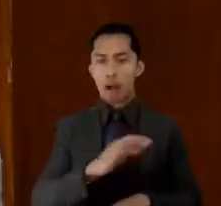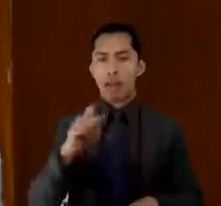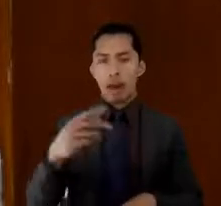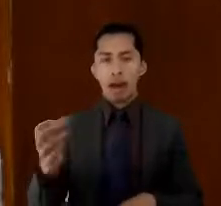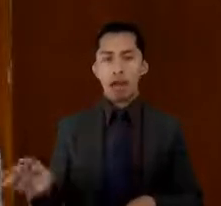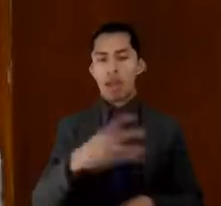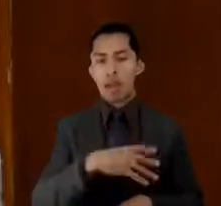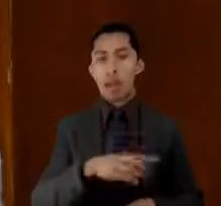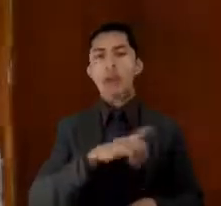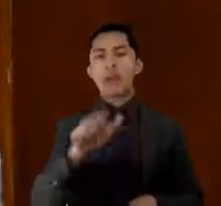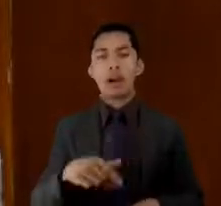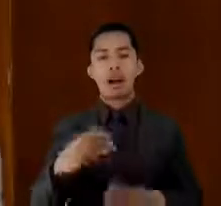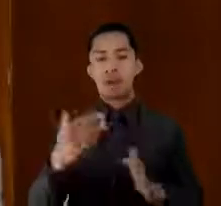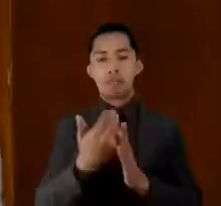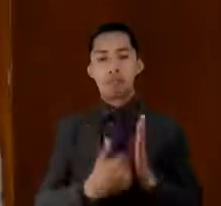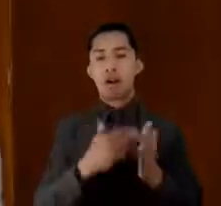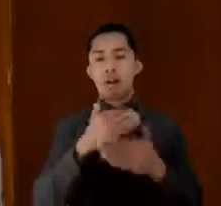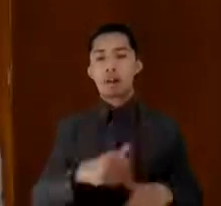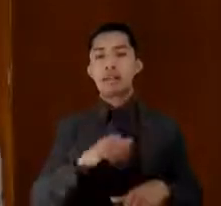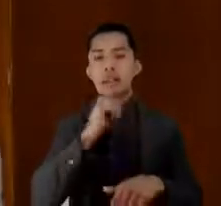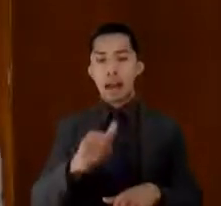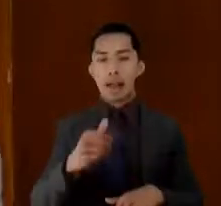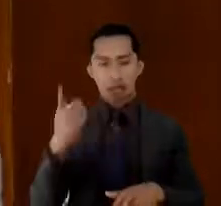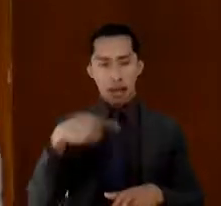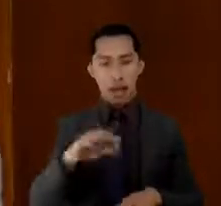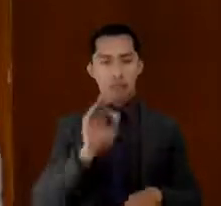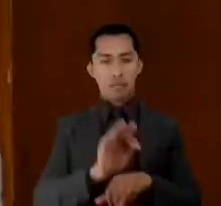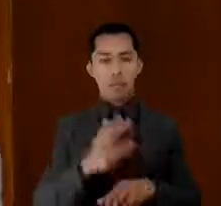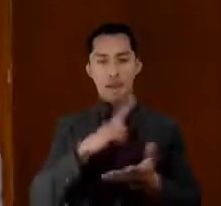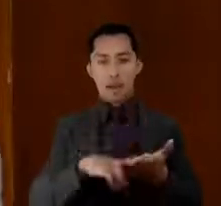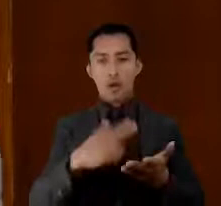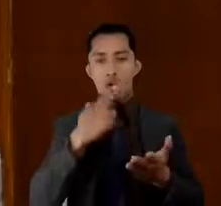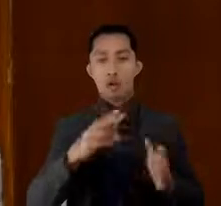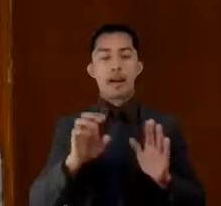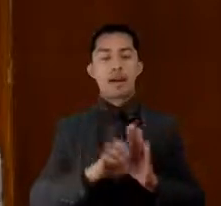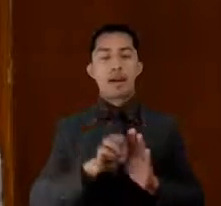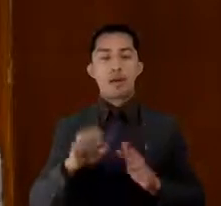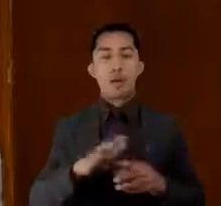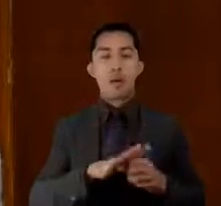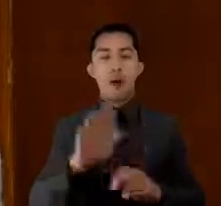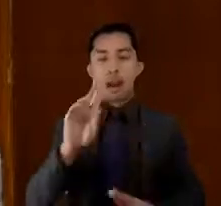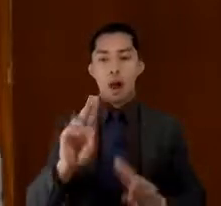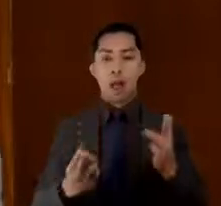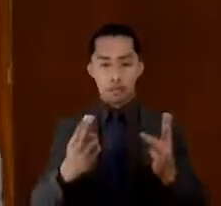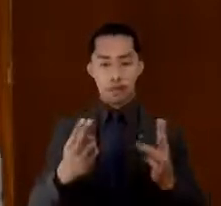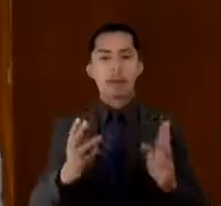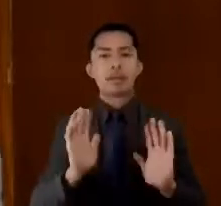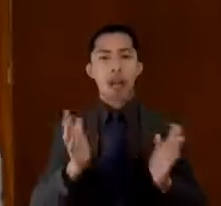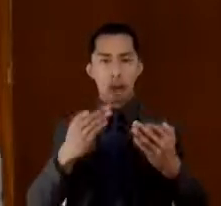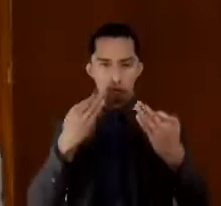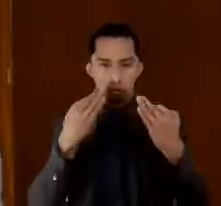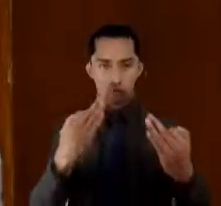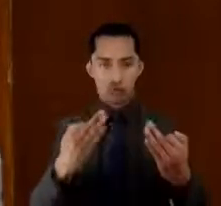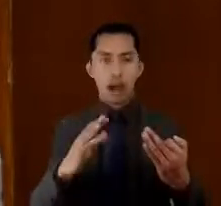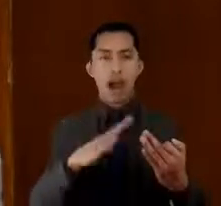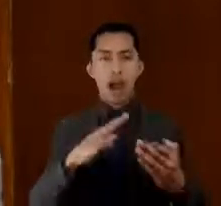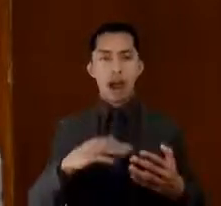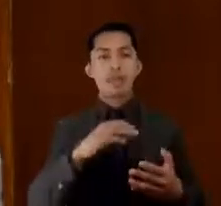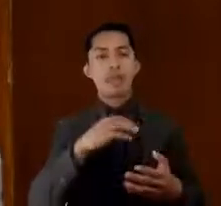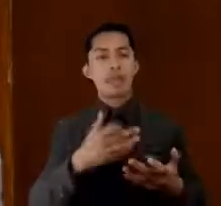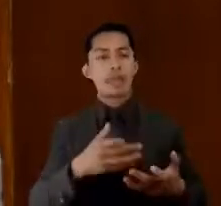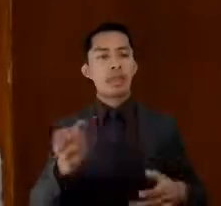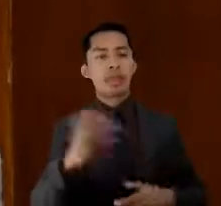que terminan incumpliendo con las normas ecológicas. En el caso particular de Naucalpan hemos logrado constatar la presencia de tiros